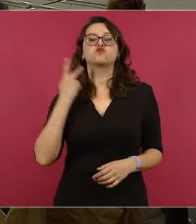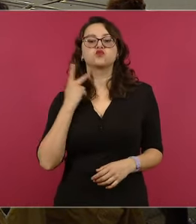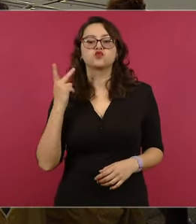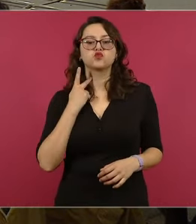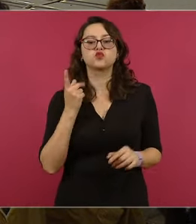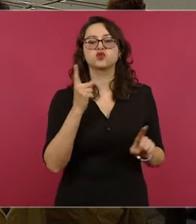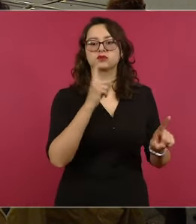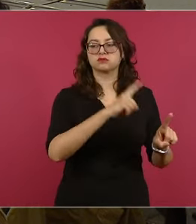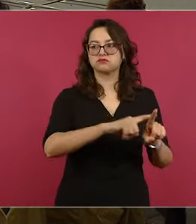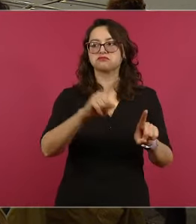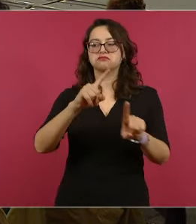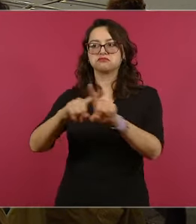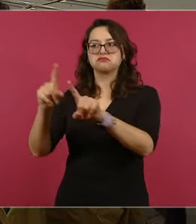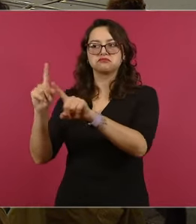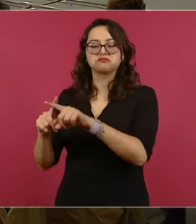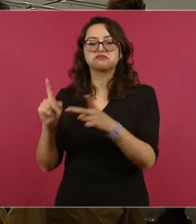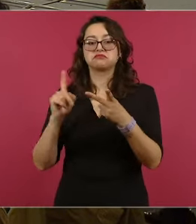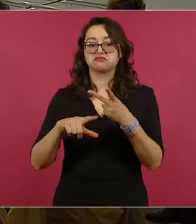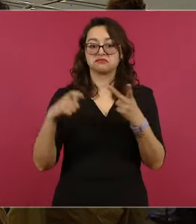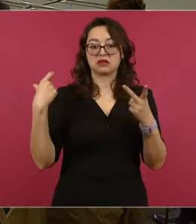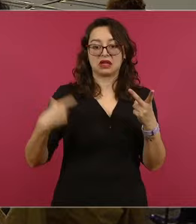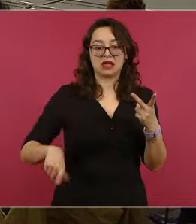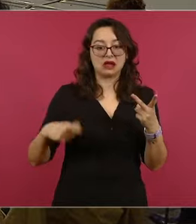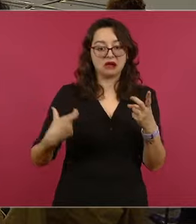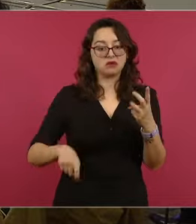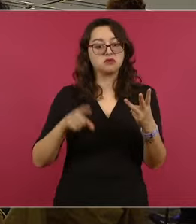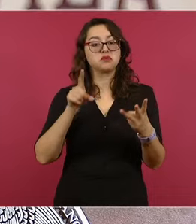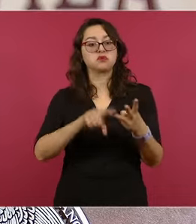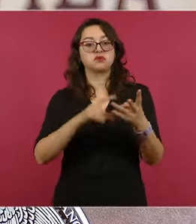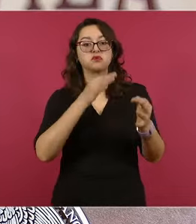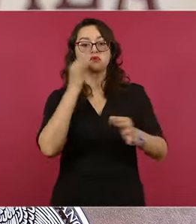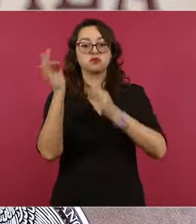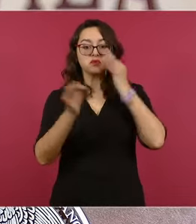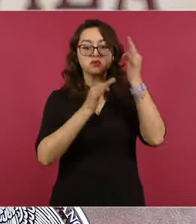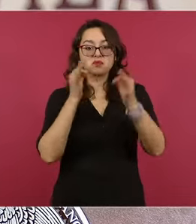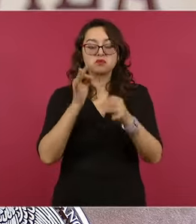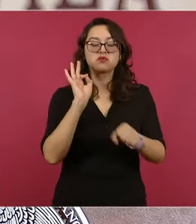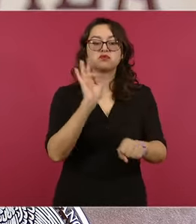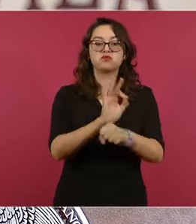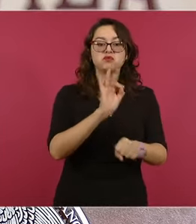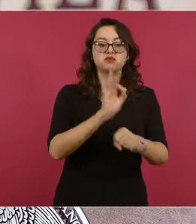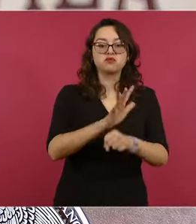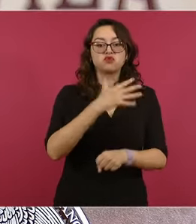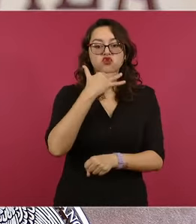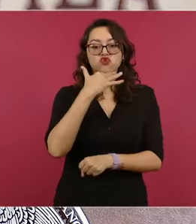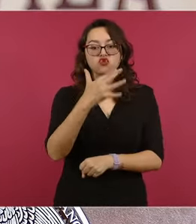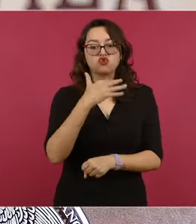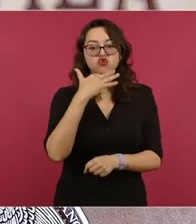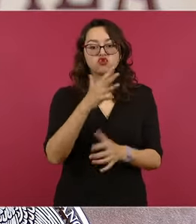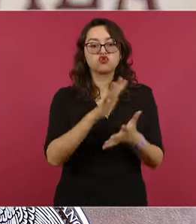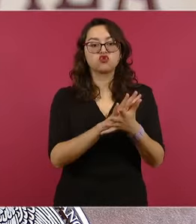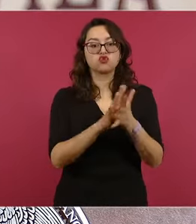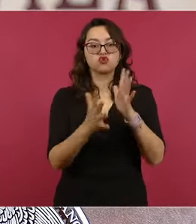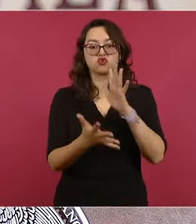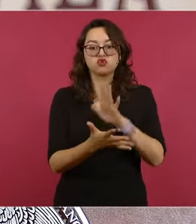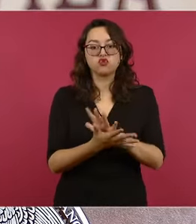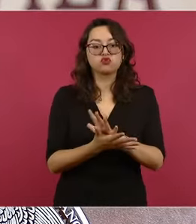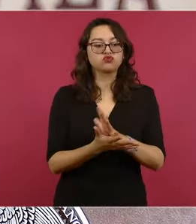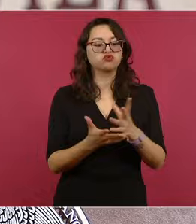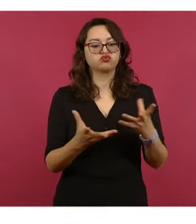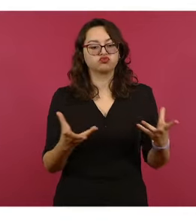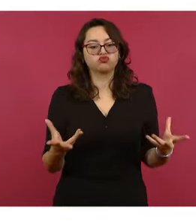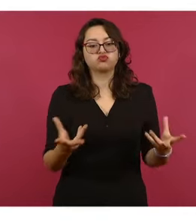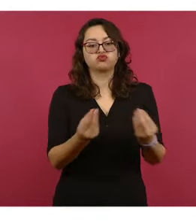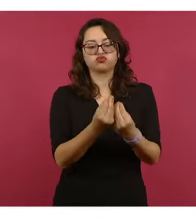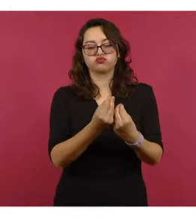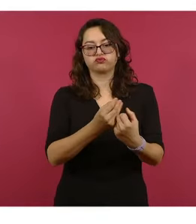eso hay que decirlo, económicos y mediáticos, que defienden la corrupción, el influyentismo y la red de